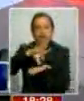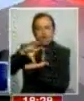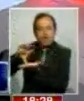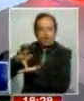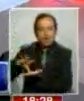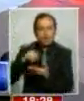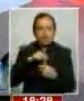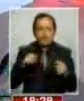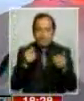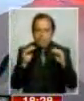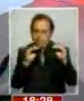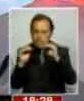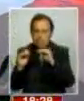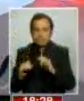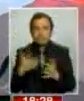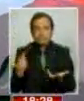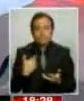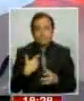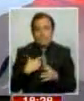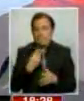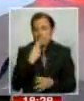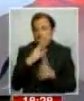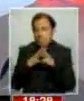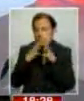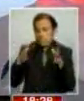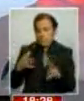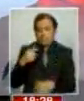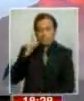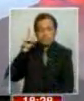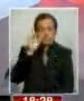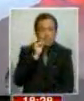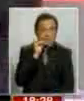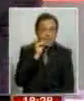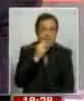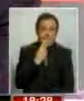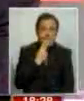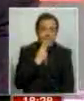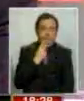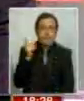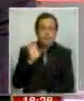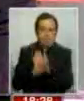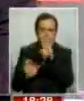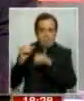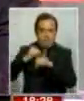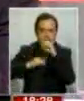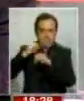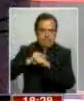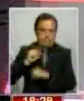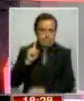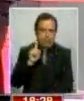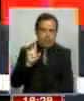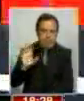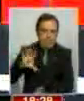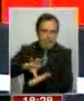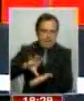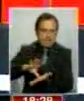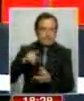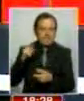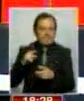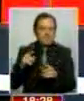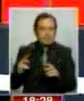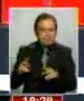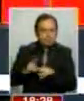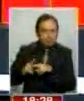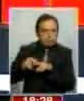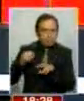OECD. Yo lo que le puedo decir es que viví muchos años en Italia y que ahí se protegía la industria vitivinícola. Exactamente, que es un país. Los productores de vino,